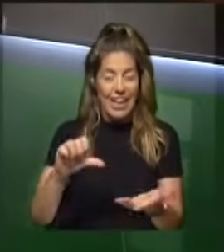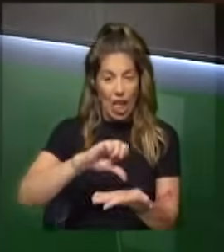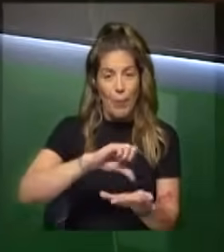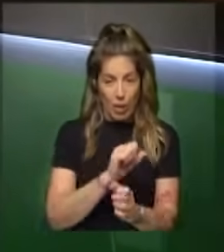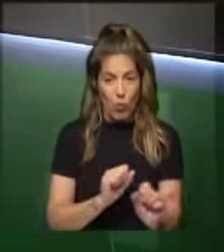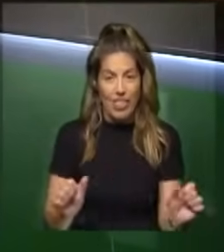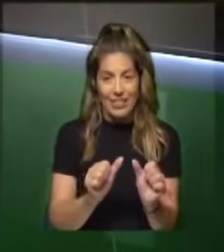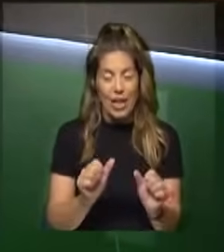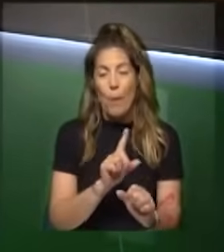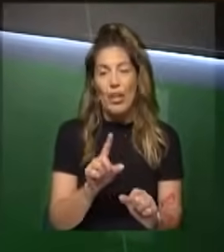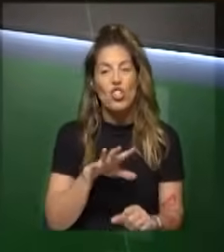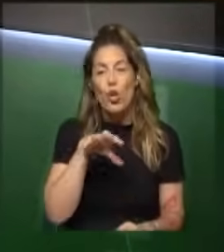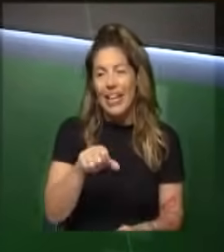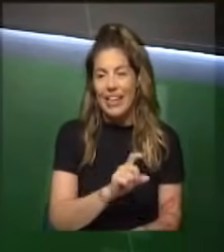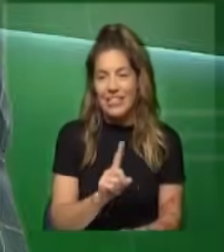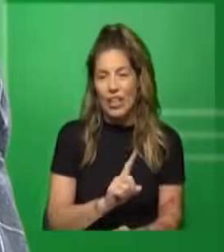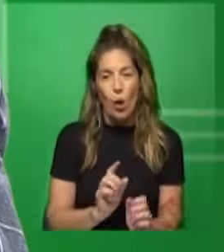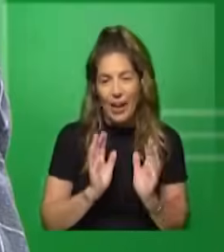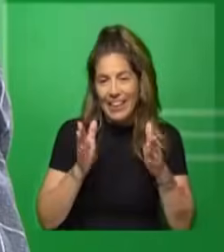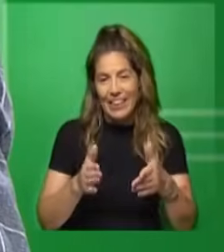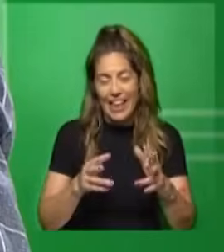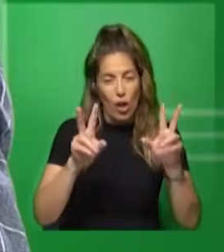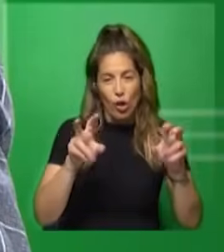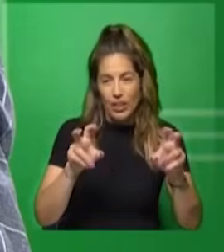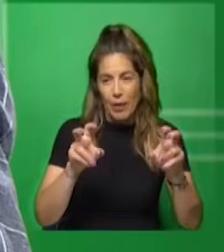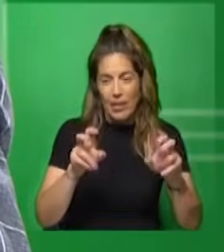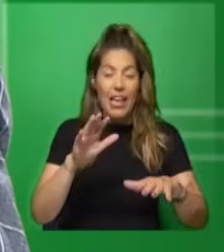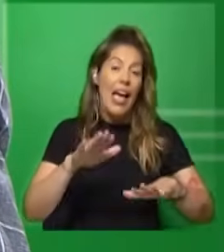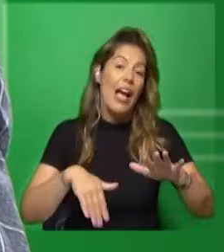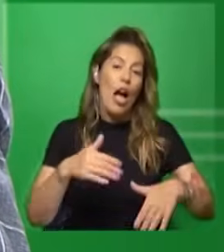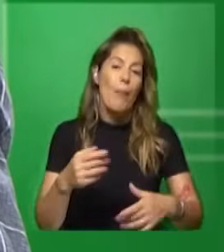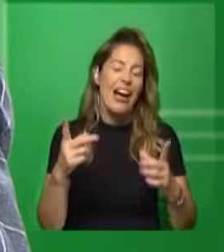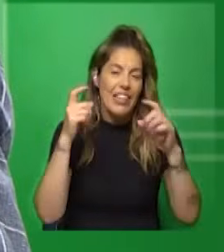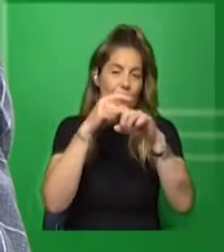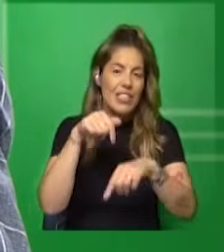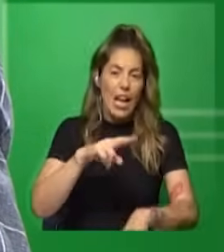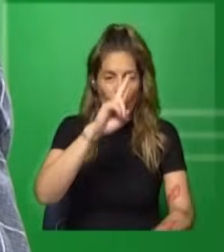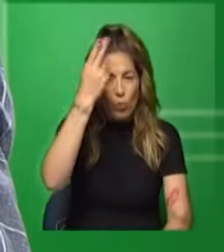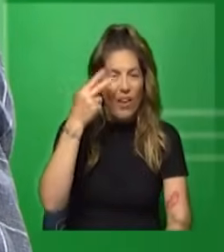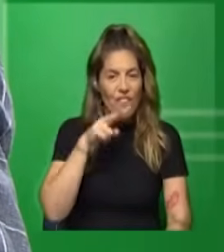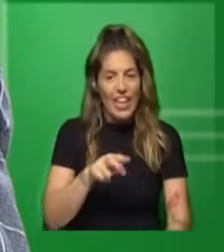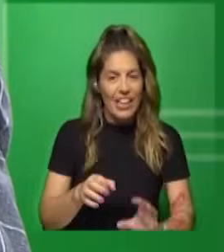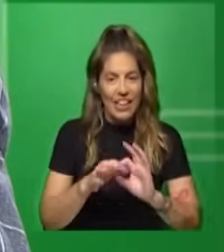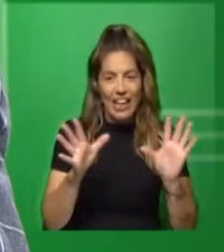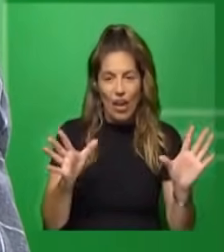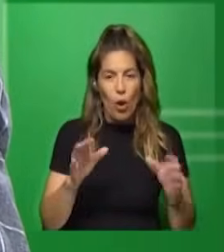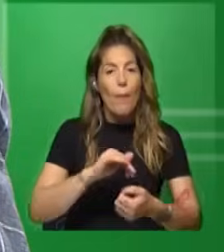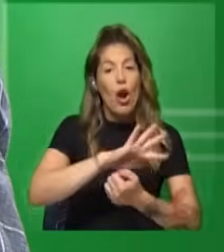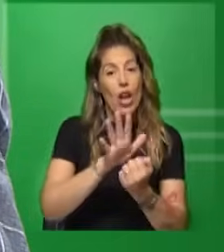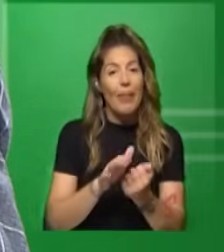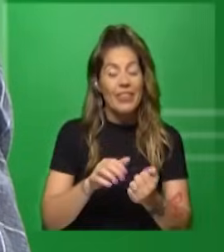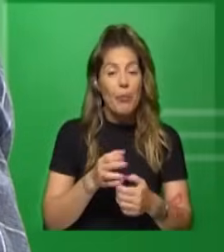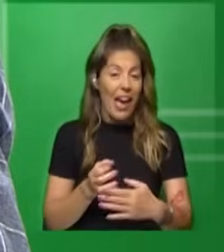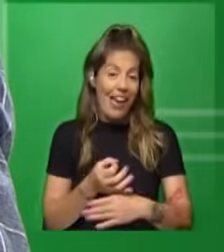son suficientes para atender ninguno de estos temas. Quizá nos cuesta en Uruguay ver eso con claridad, pero la pandemia nos enseñó,